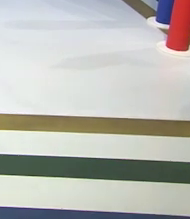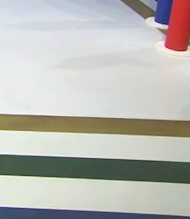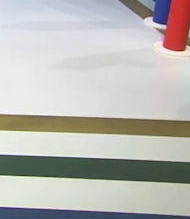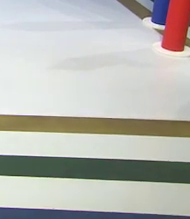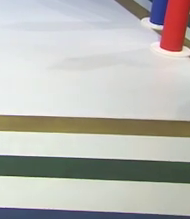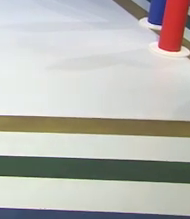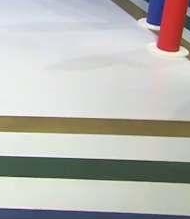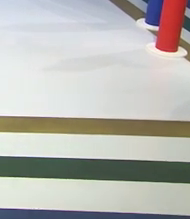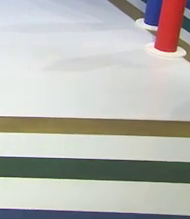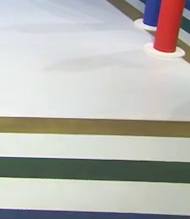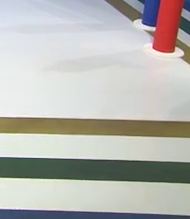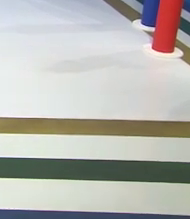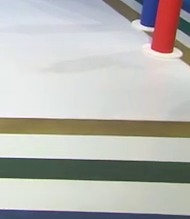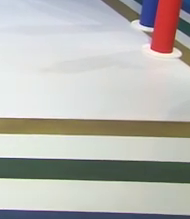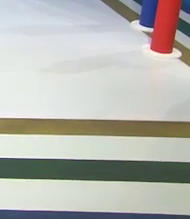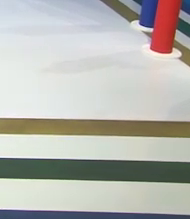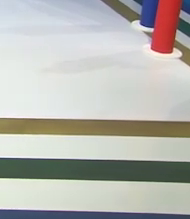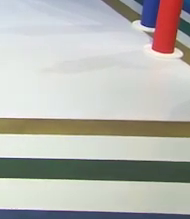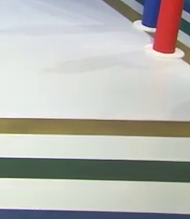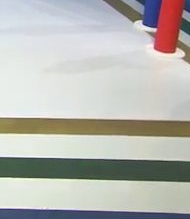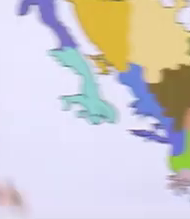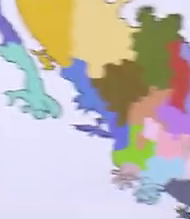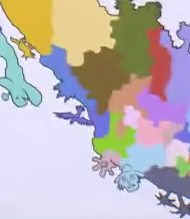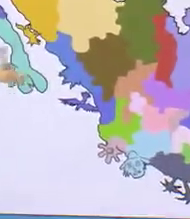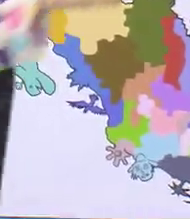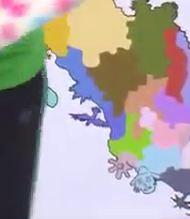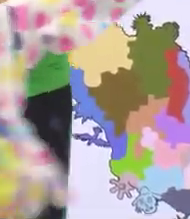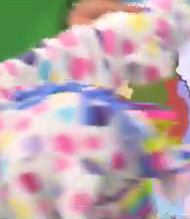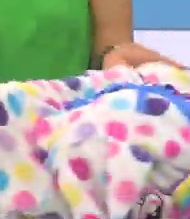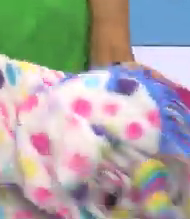hoy este le sale mejor que votar